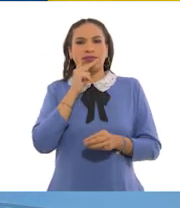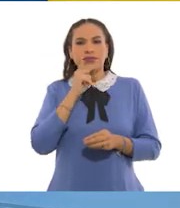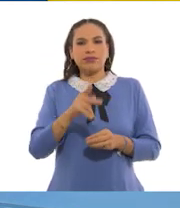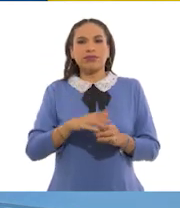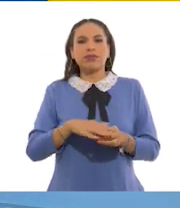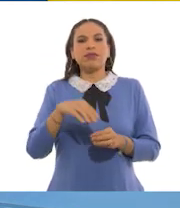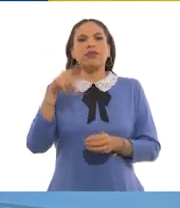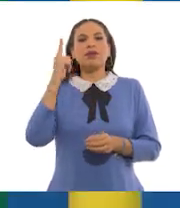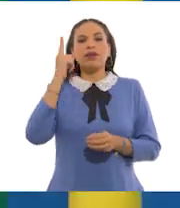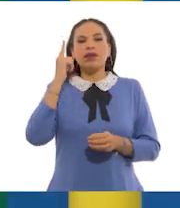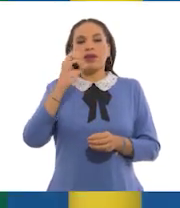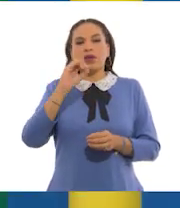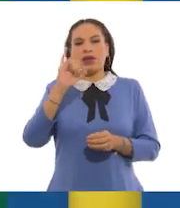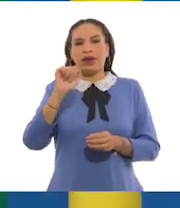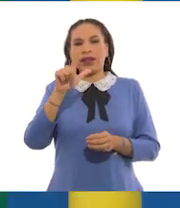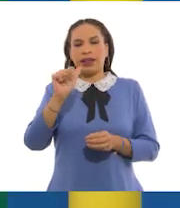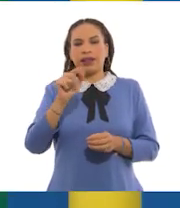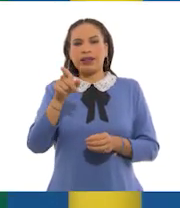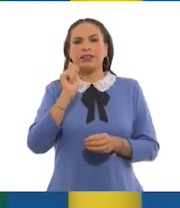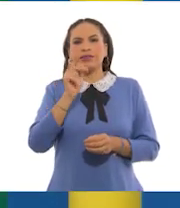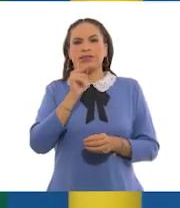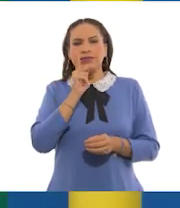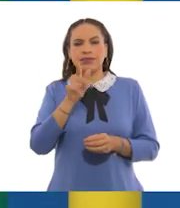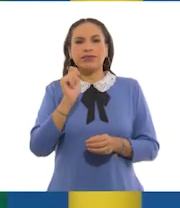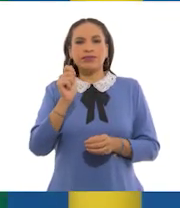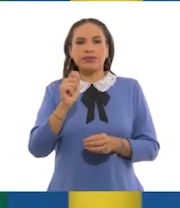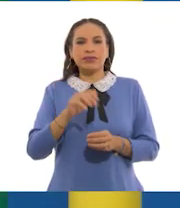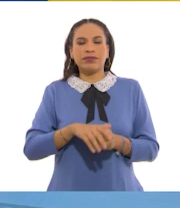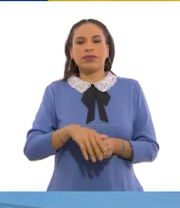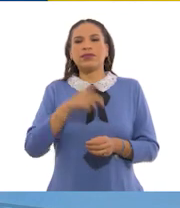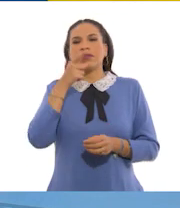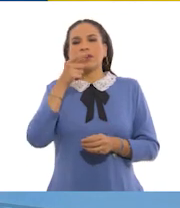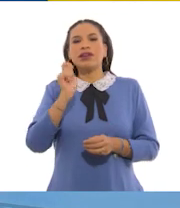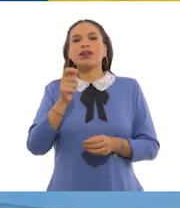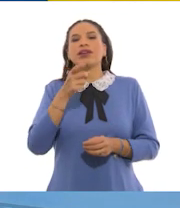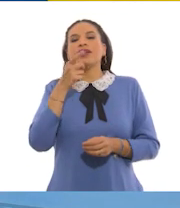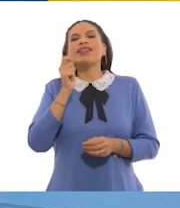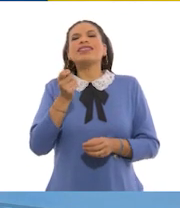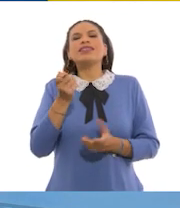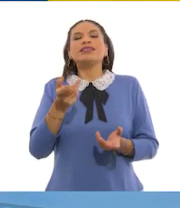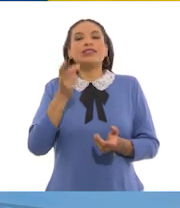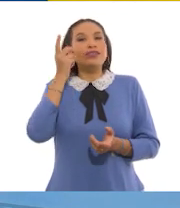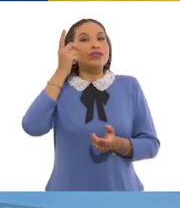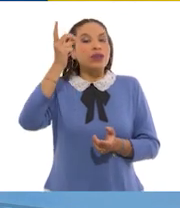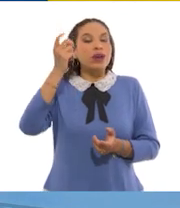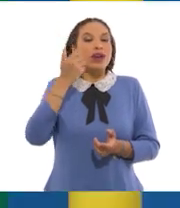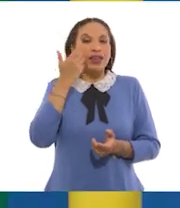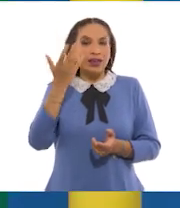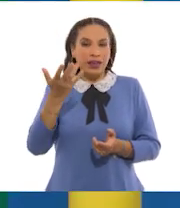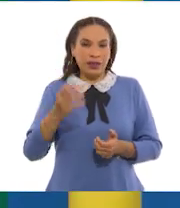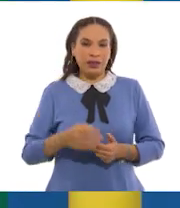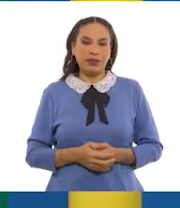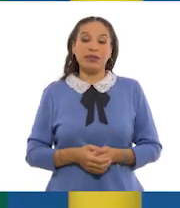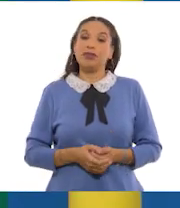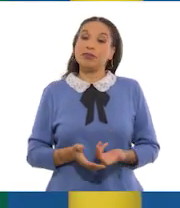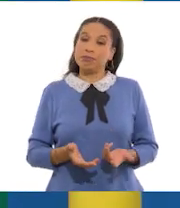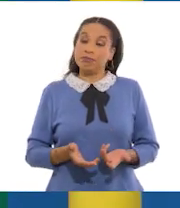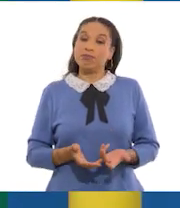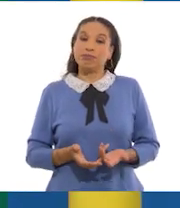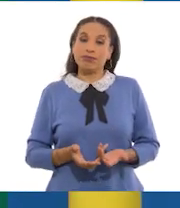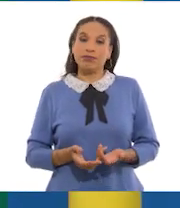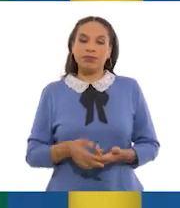ojalá, palabra que viene de la palabra árabe ishna hala y significa si Dios quiere.